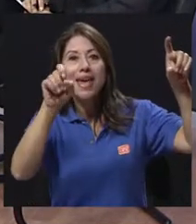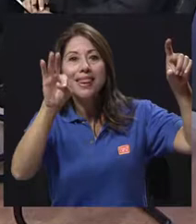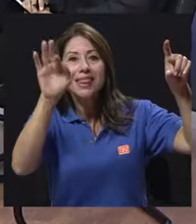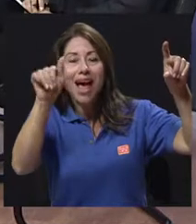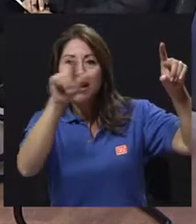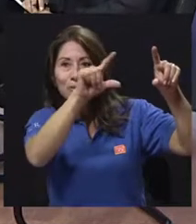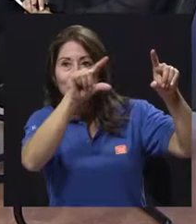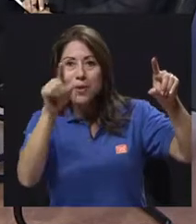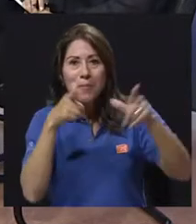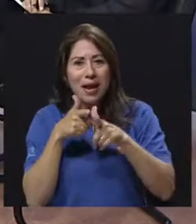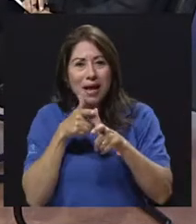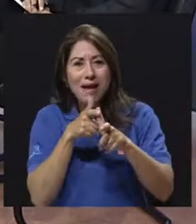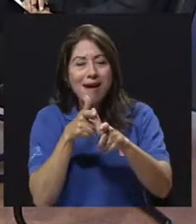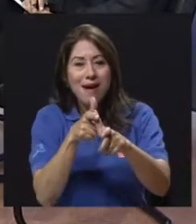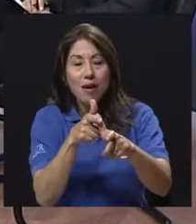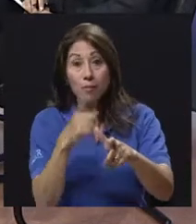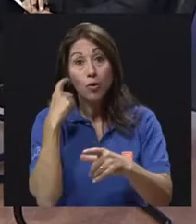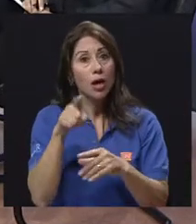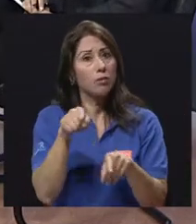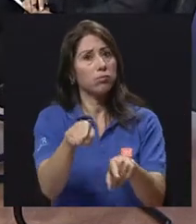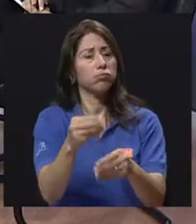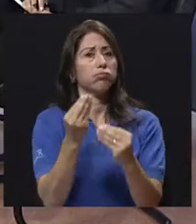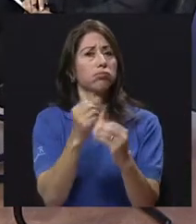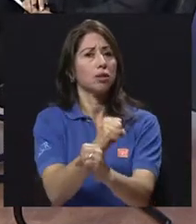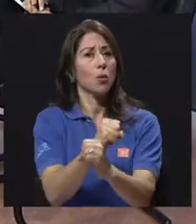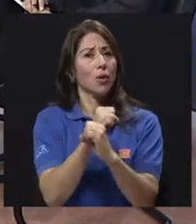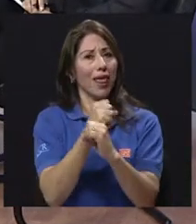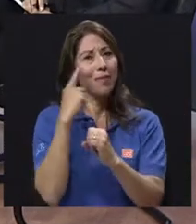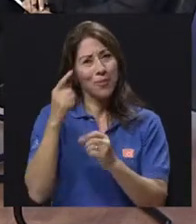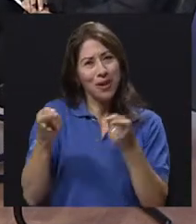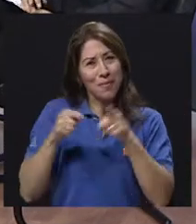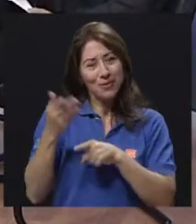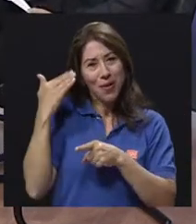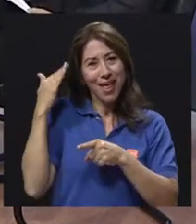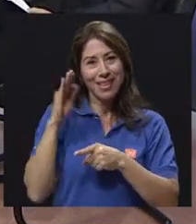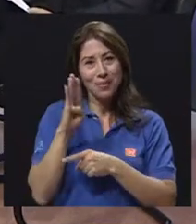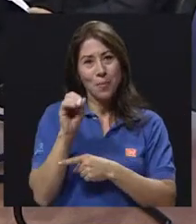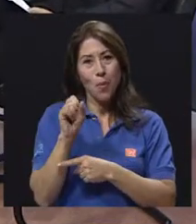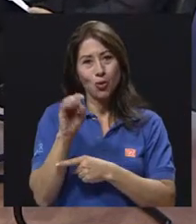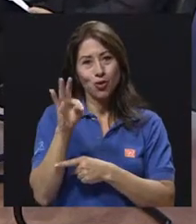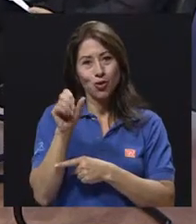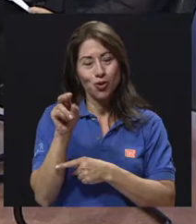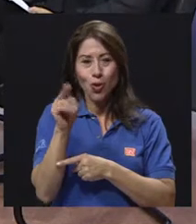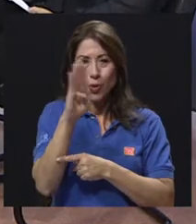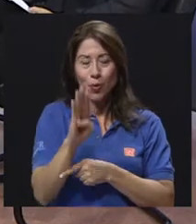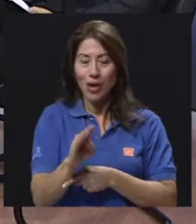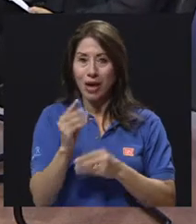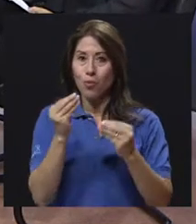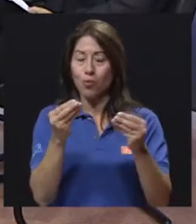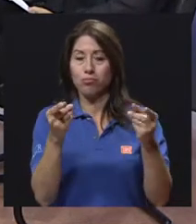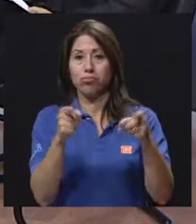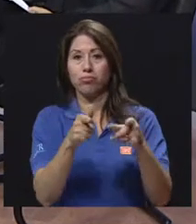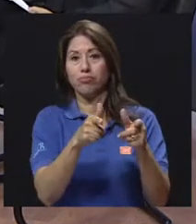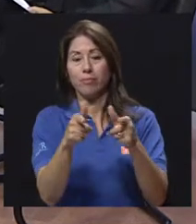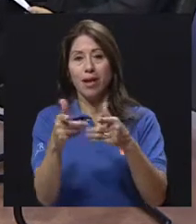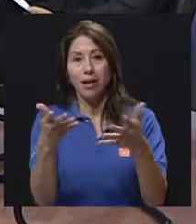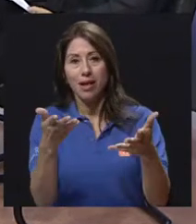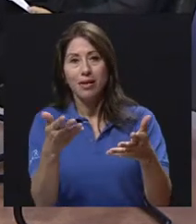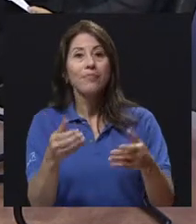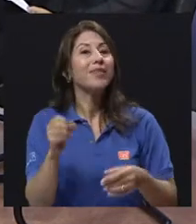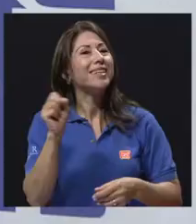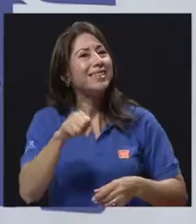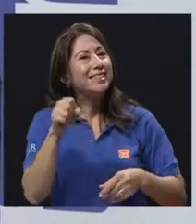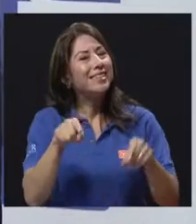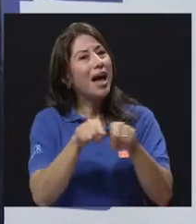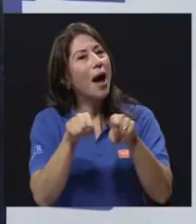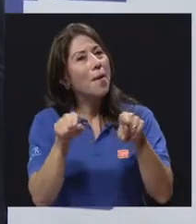fue algo impresionante, ¿verdad? Por esto que les cuento, ¿verdad? El atentado. Y el despliegue de prensa sí es, me imagino, muy, muy grande. O sea, hay un montón